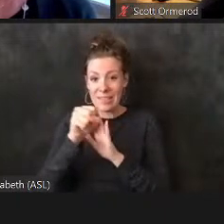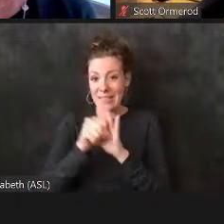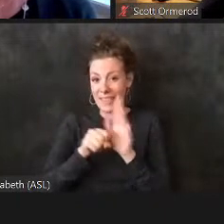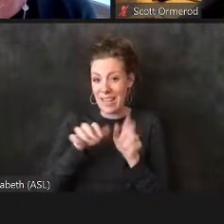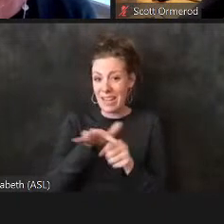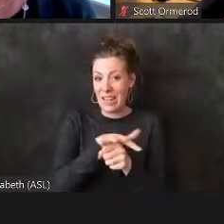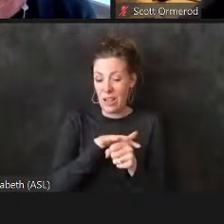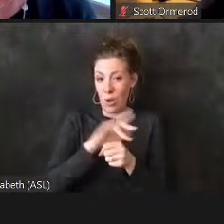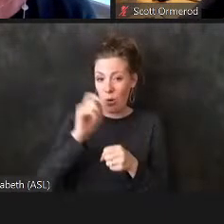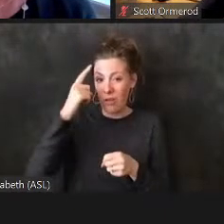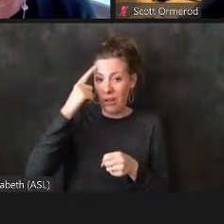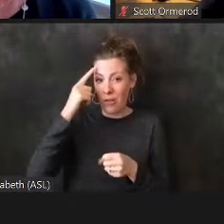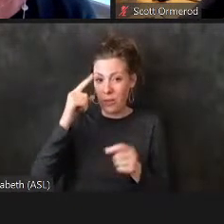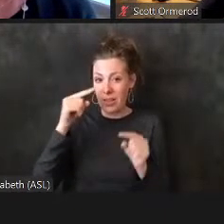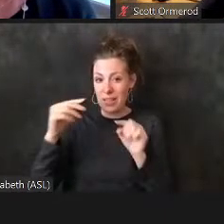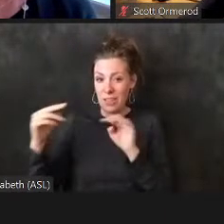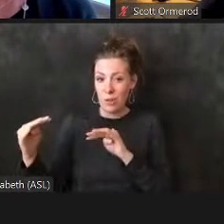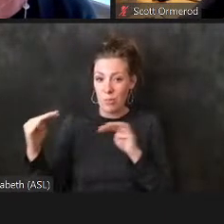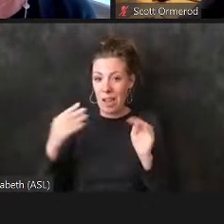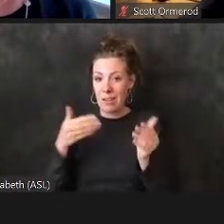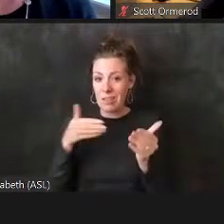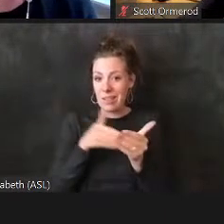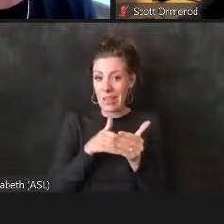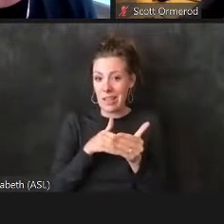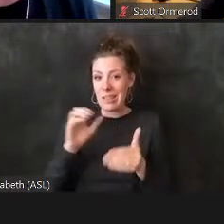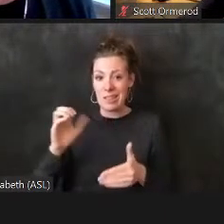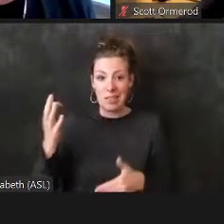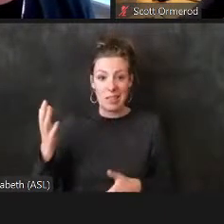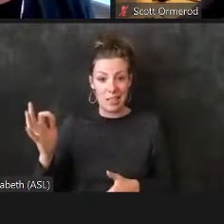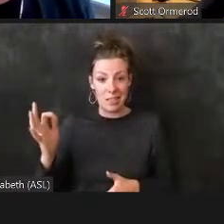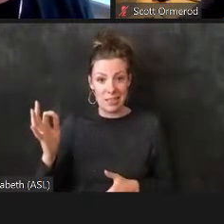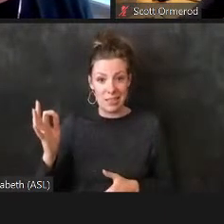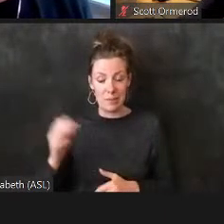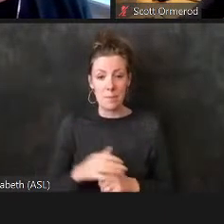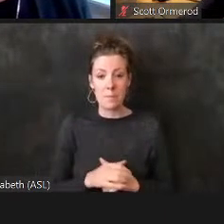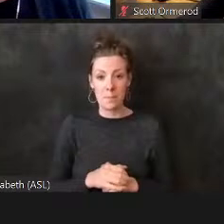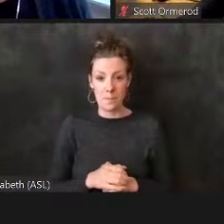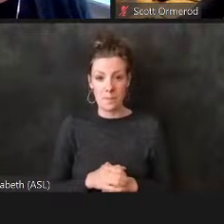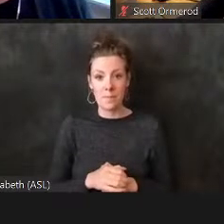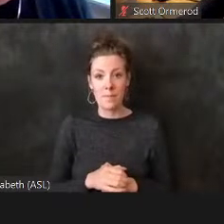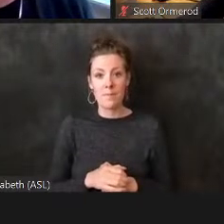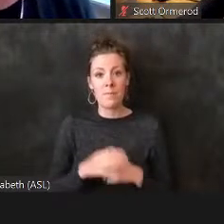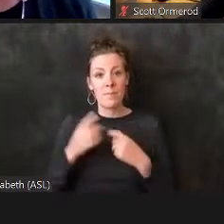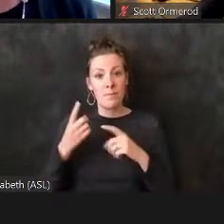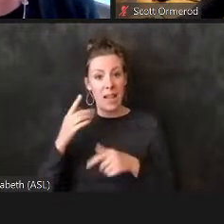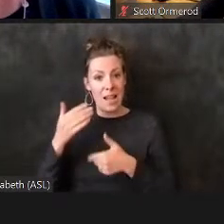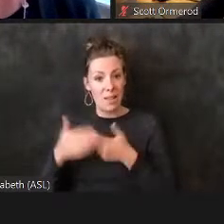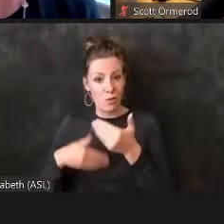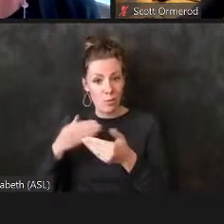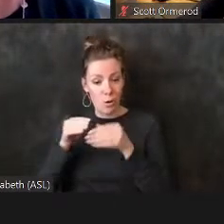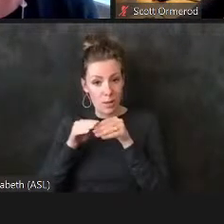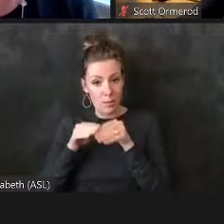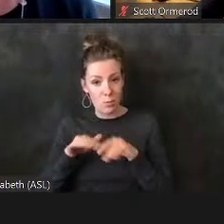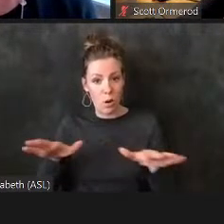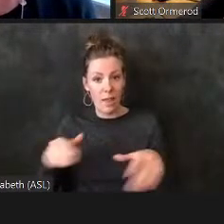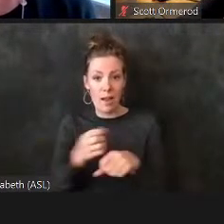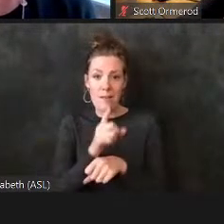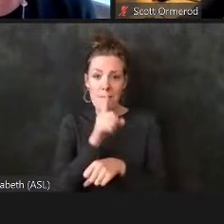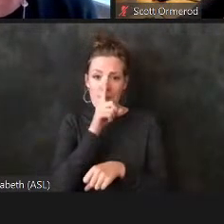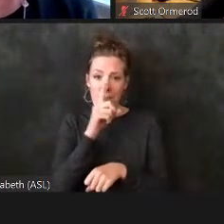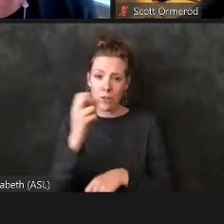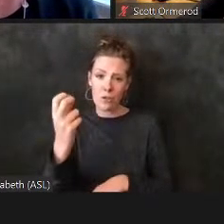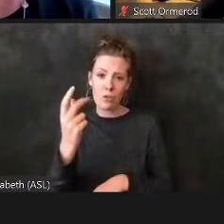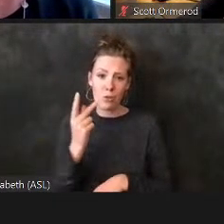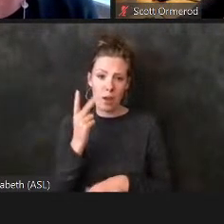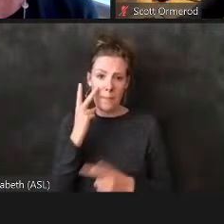para apoyar a los a estados y gobiernos locales. Y en lo que en esos programas